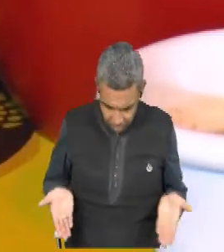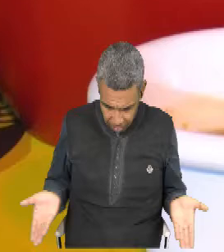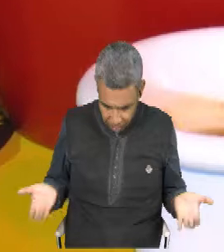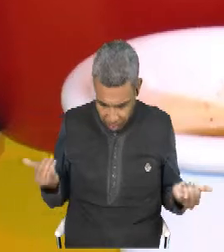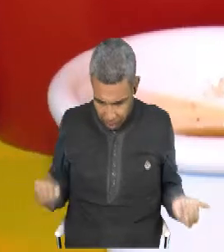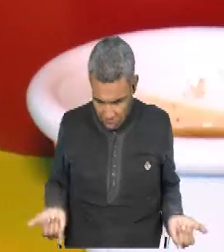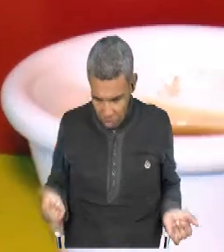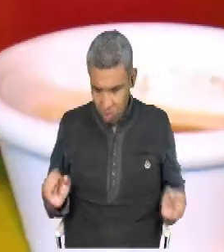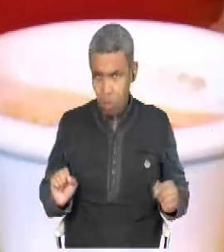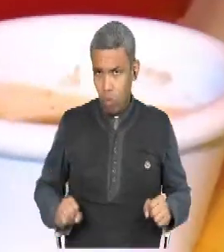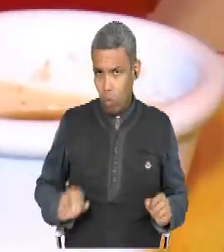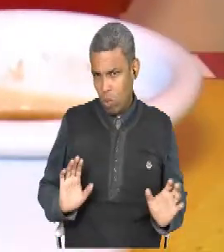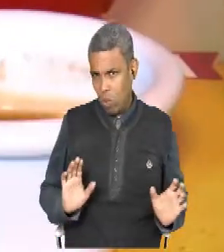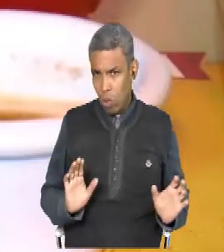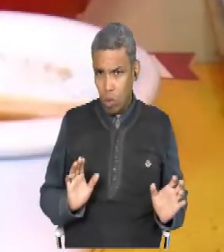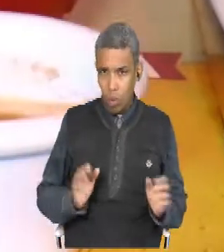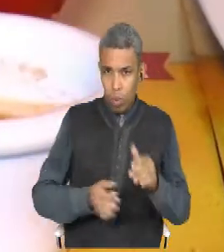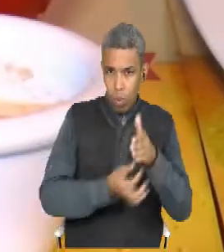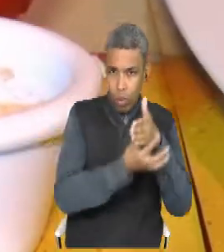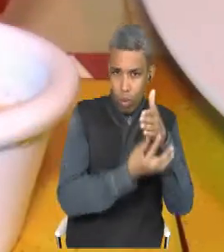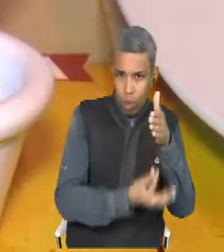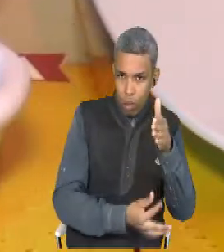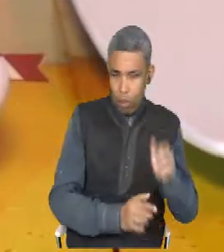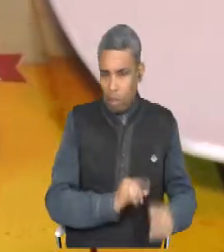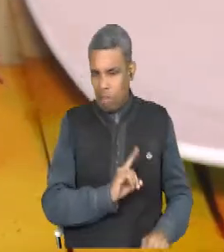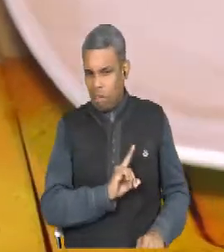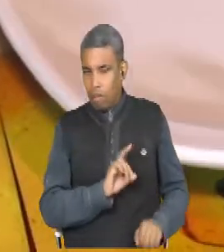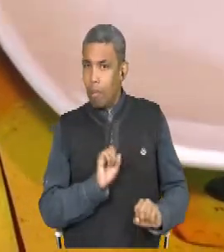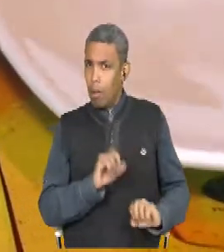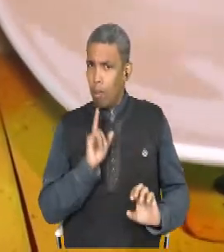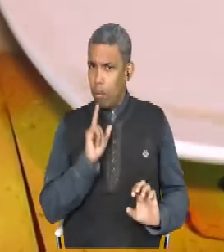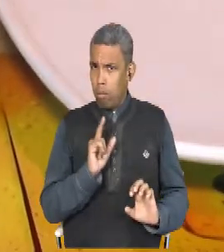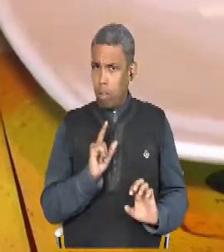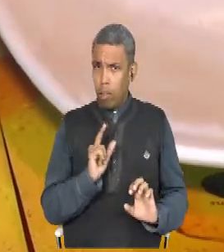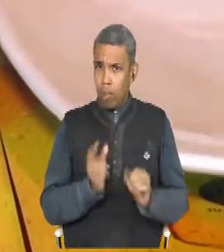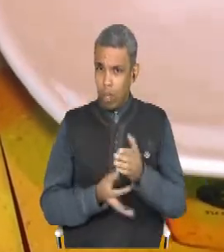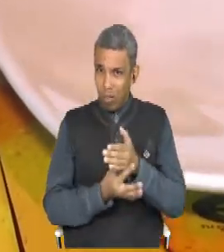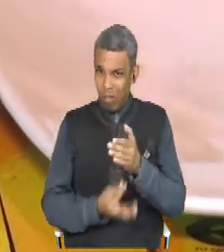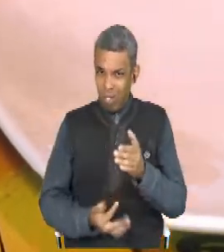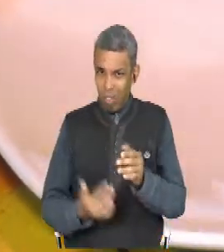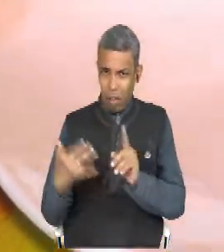me puedo ir a comer unas costillitas a la cervecería. Sí, claro, o sea,